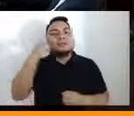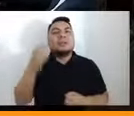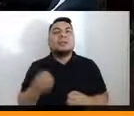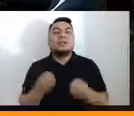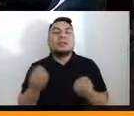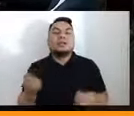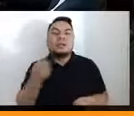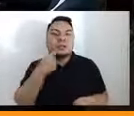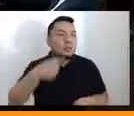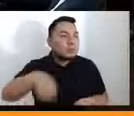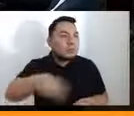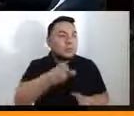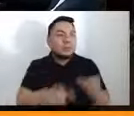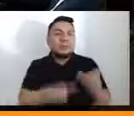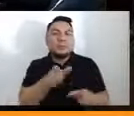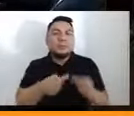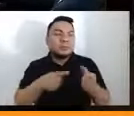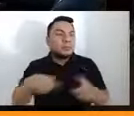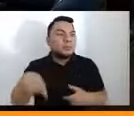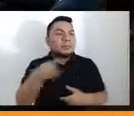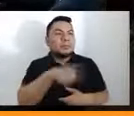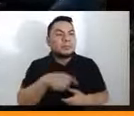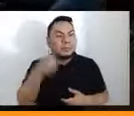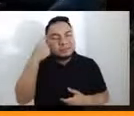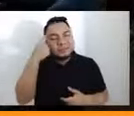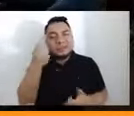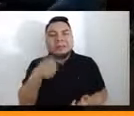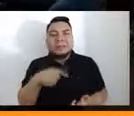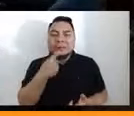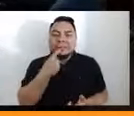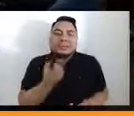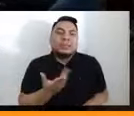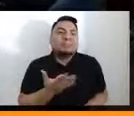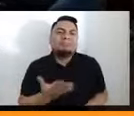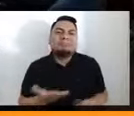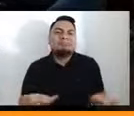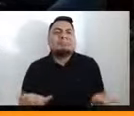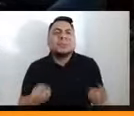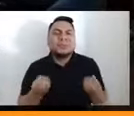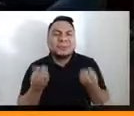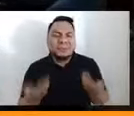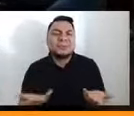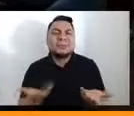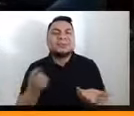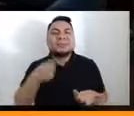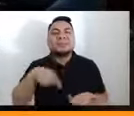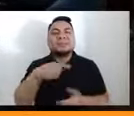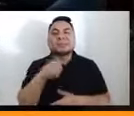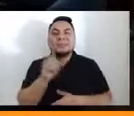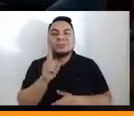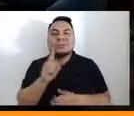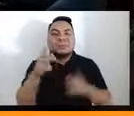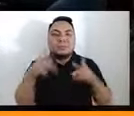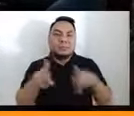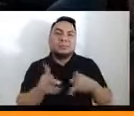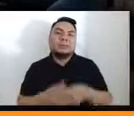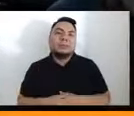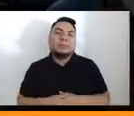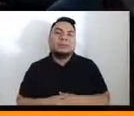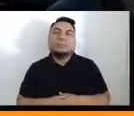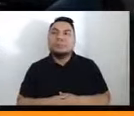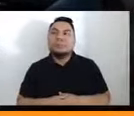frente a la ciudadanía esa frivolidad no debemos permitirlo